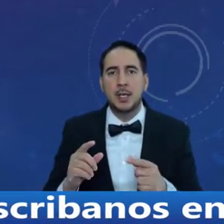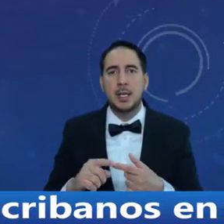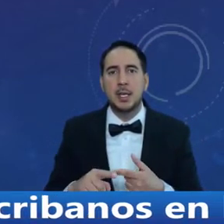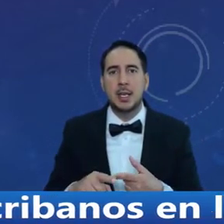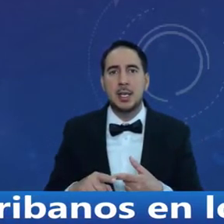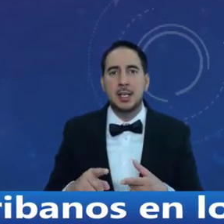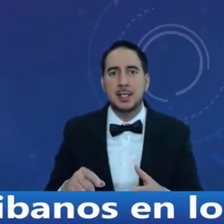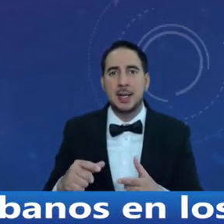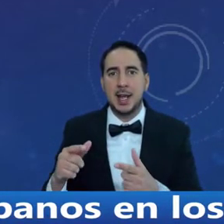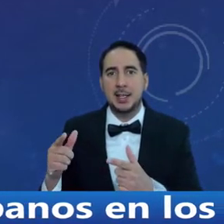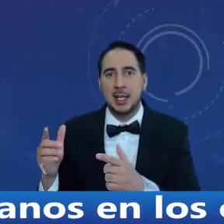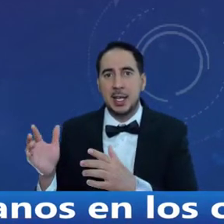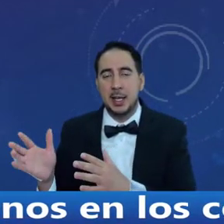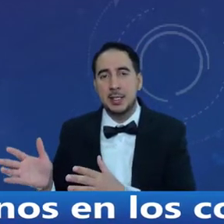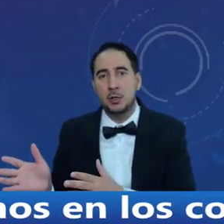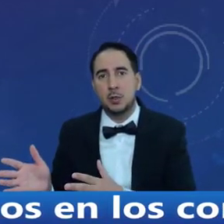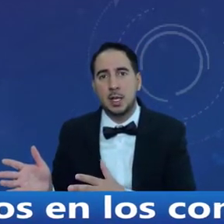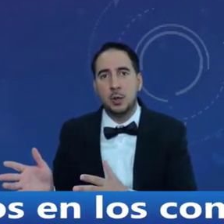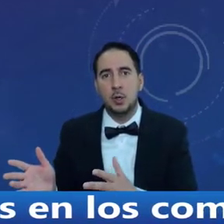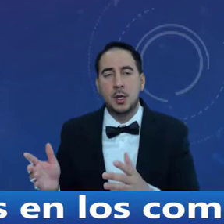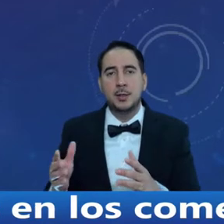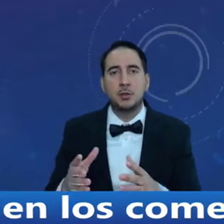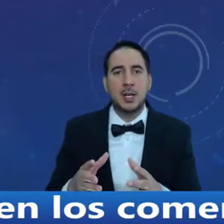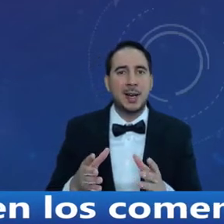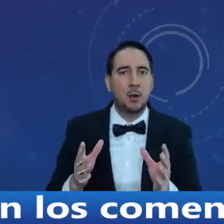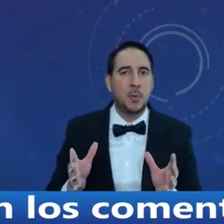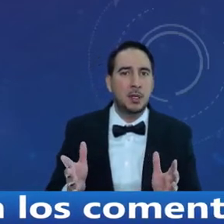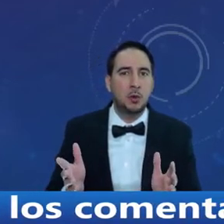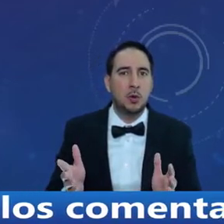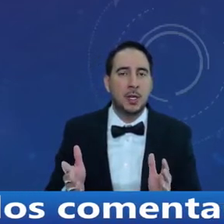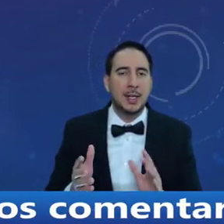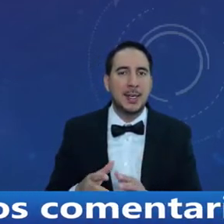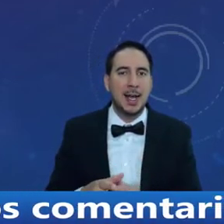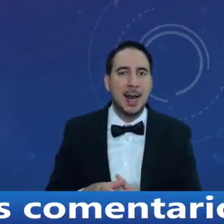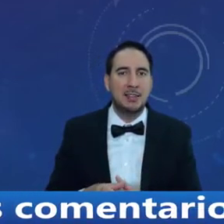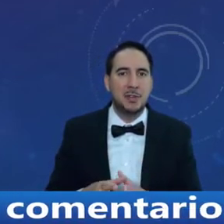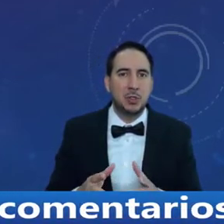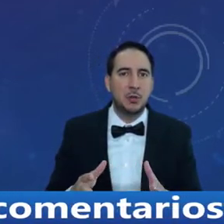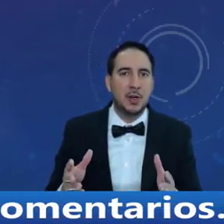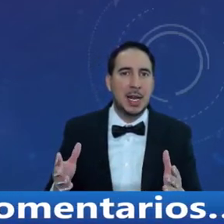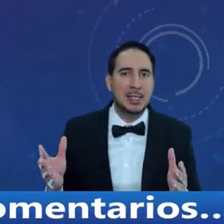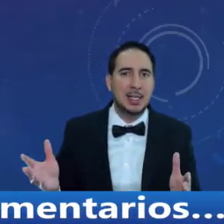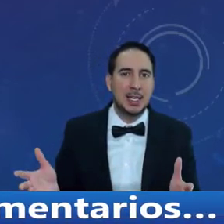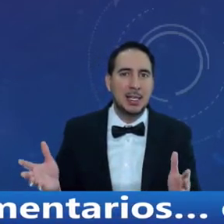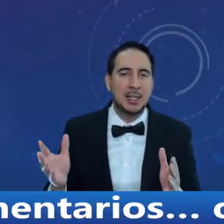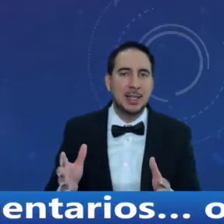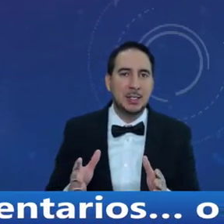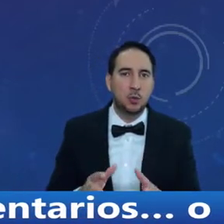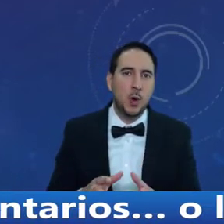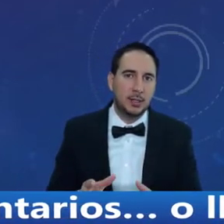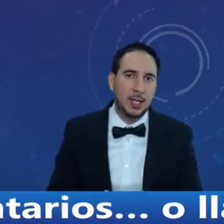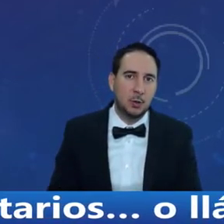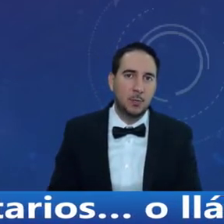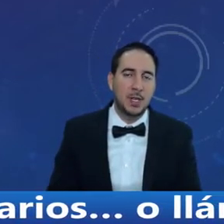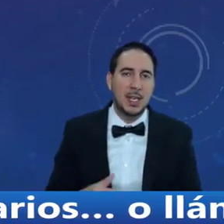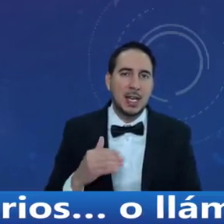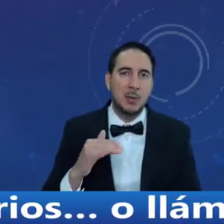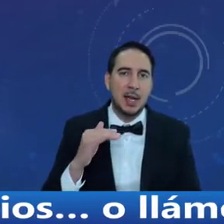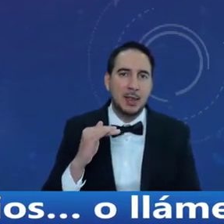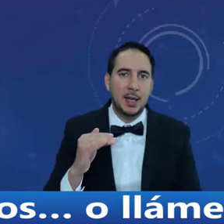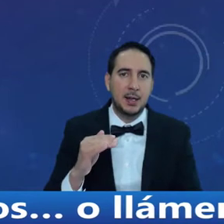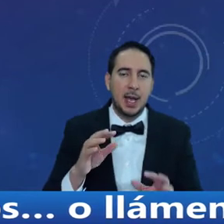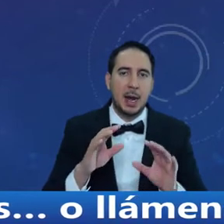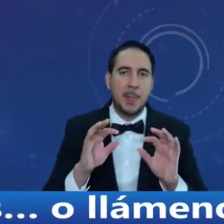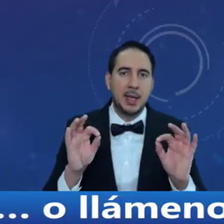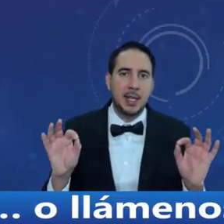Estado y quiere hacerse Real Estate en ese otro Estado, entonces les recomiendo ir a la división de Real Estate de su Estado. Y